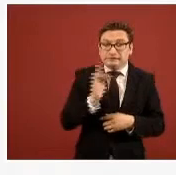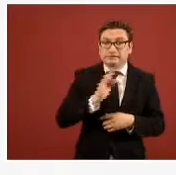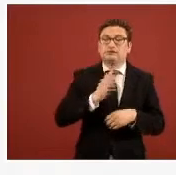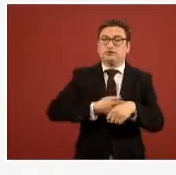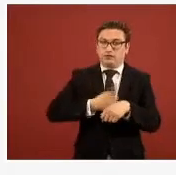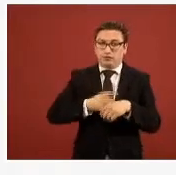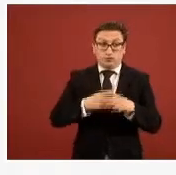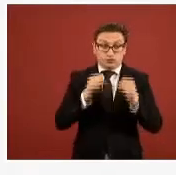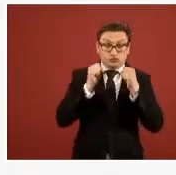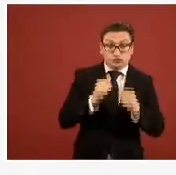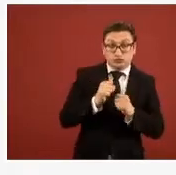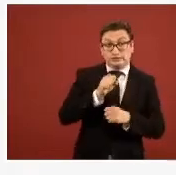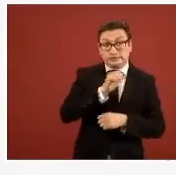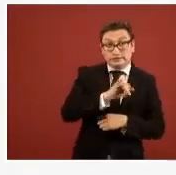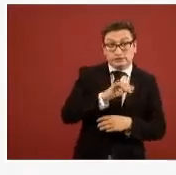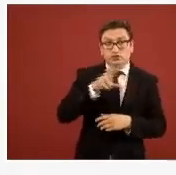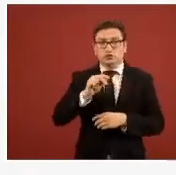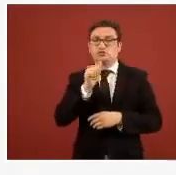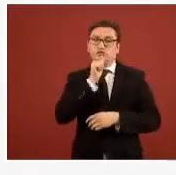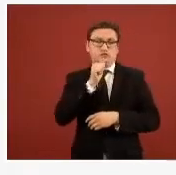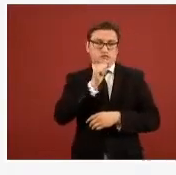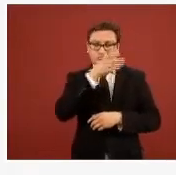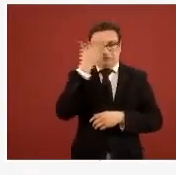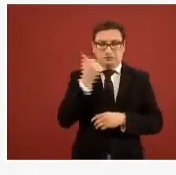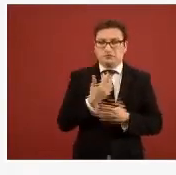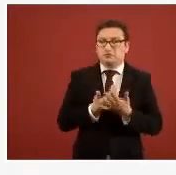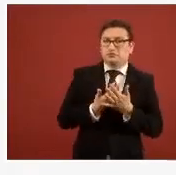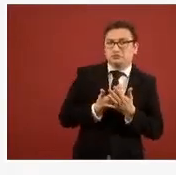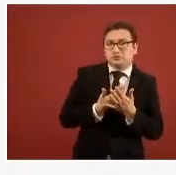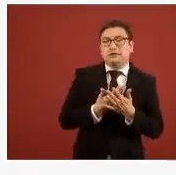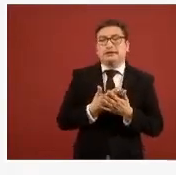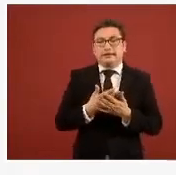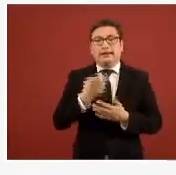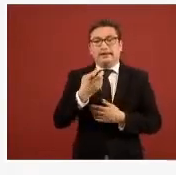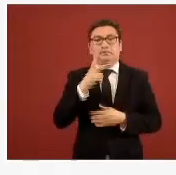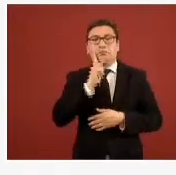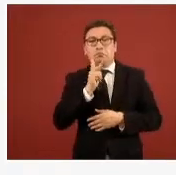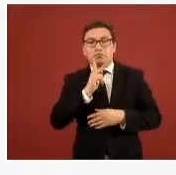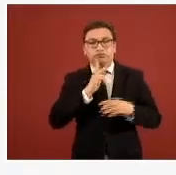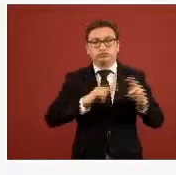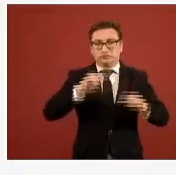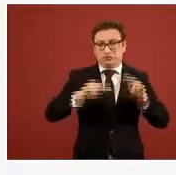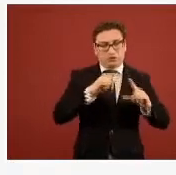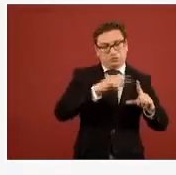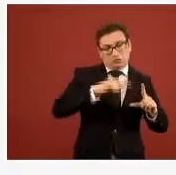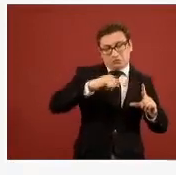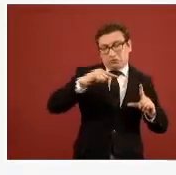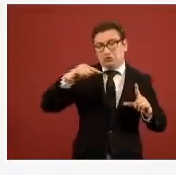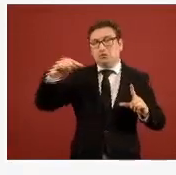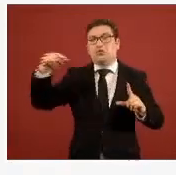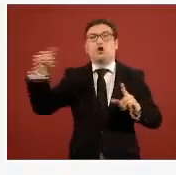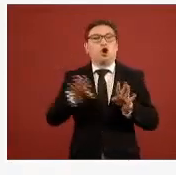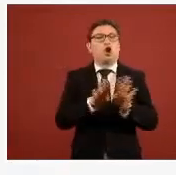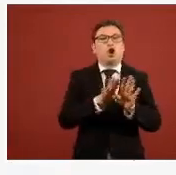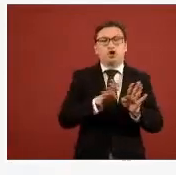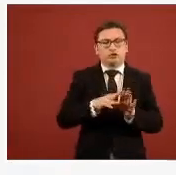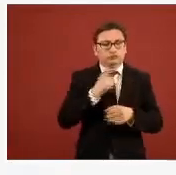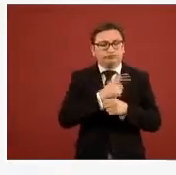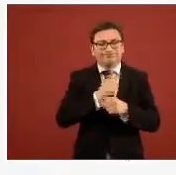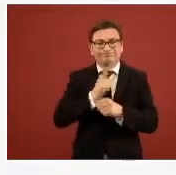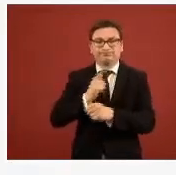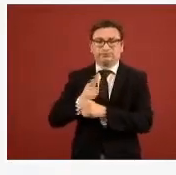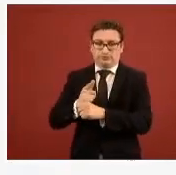o negativo su resultado. Y pues bueno, podemos ver cómo la tendencia de cómo se han ido identificando estos